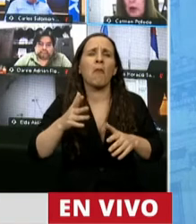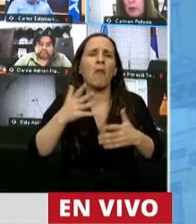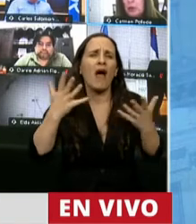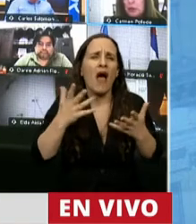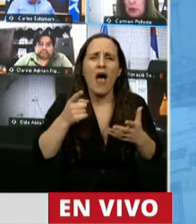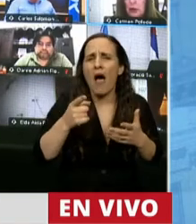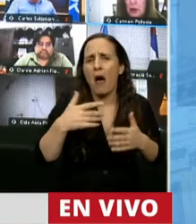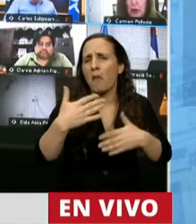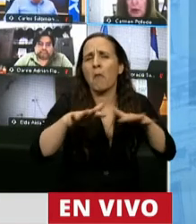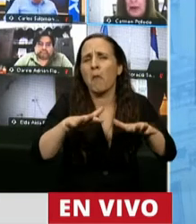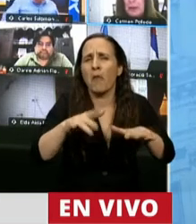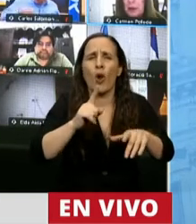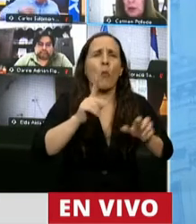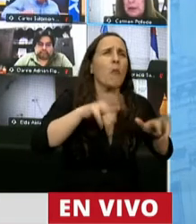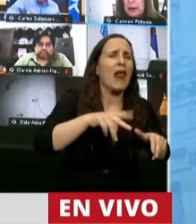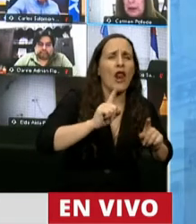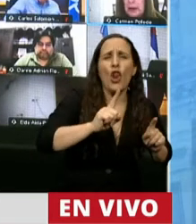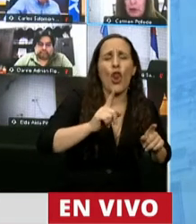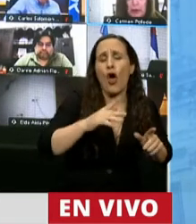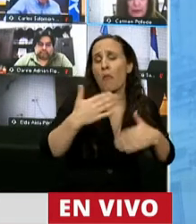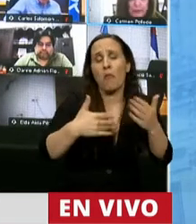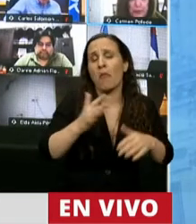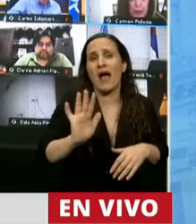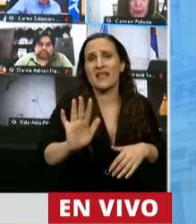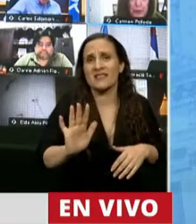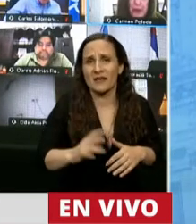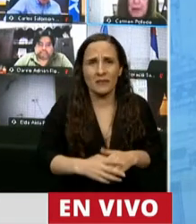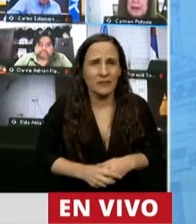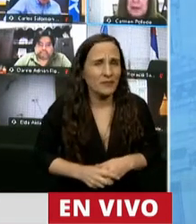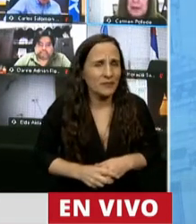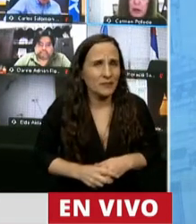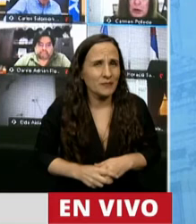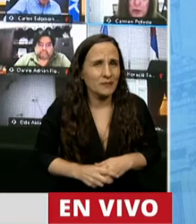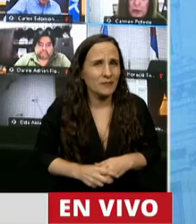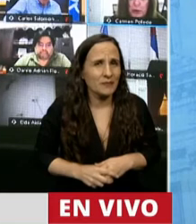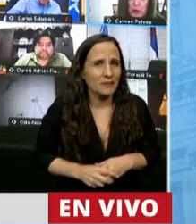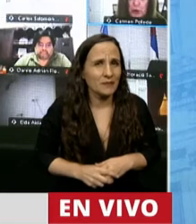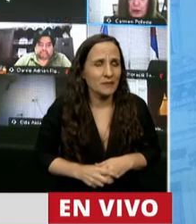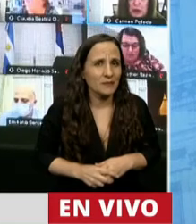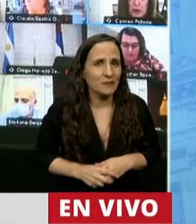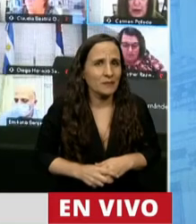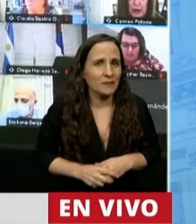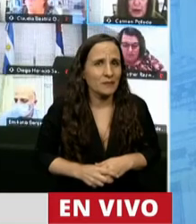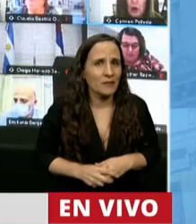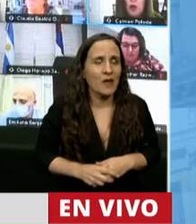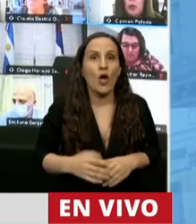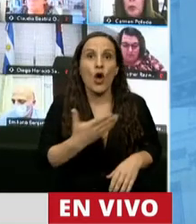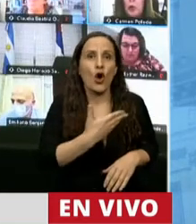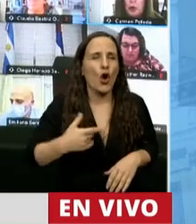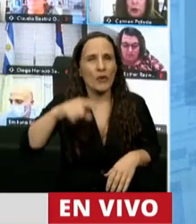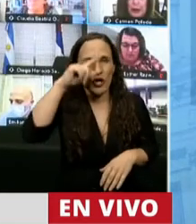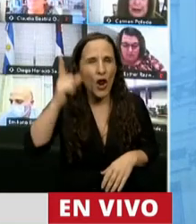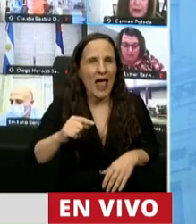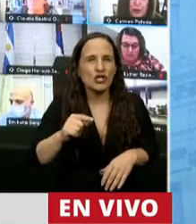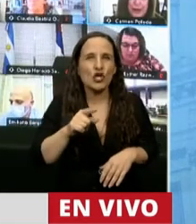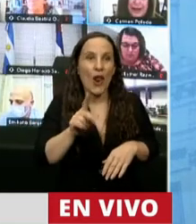resultado, lamento decir que le salió mal. Pero además, quedó expuesto que el gobierno nacional no pudo controlar la seguridad